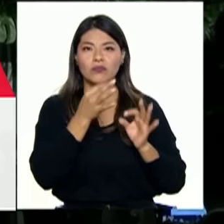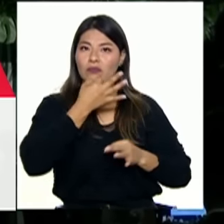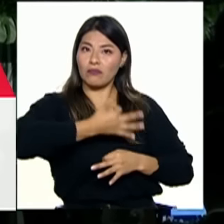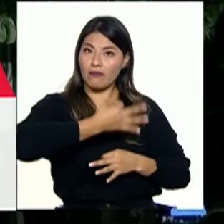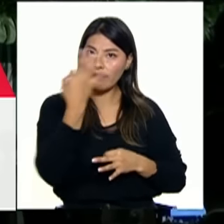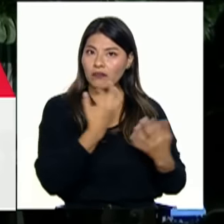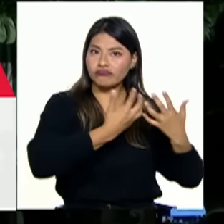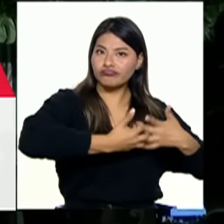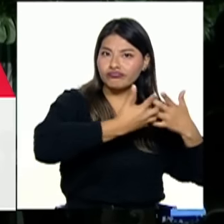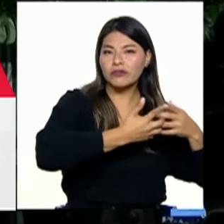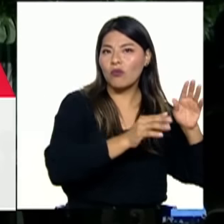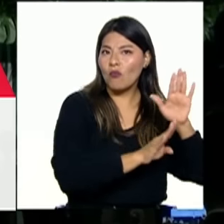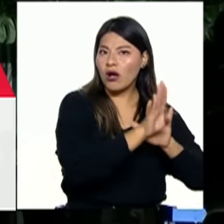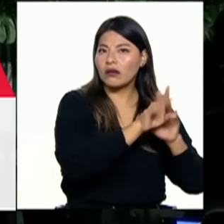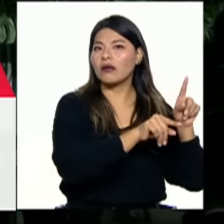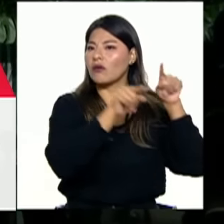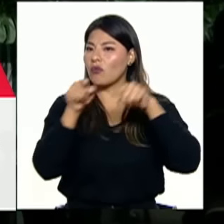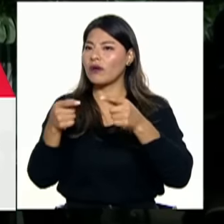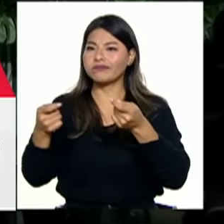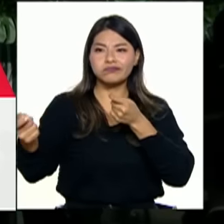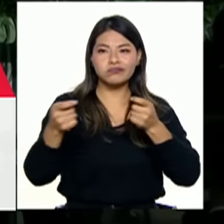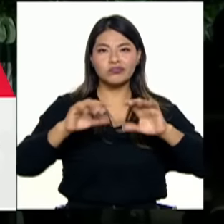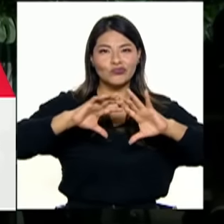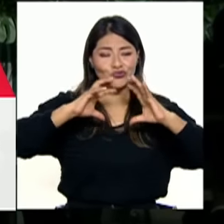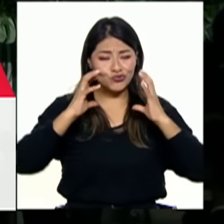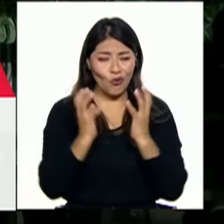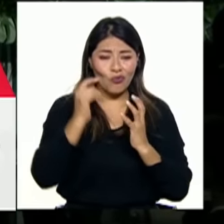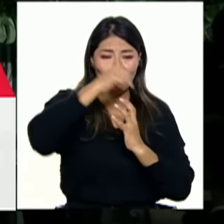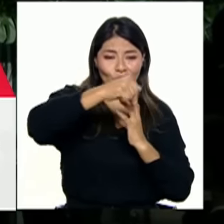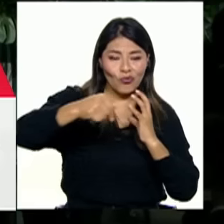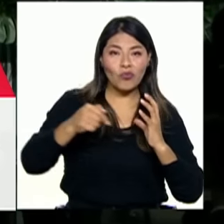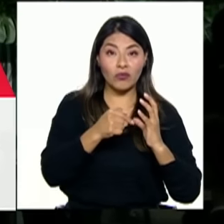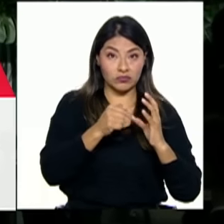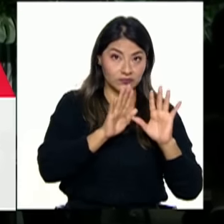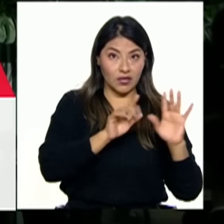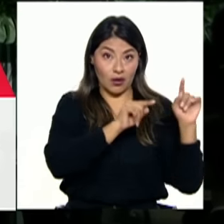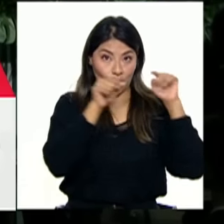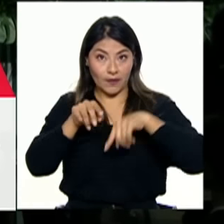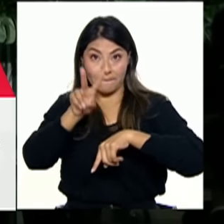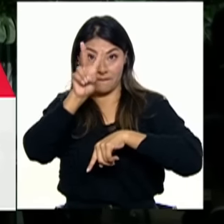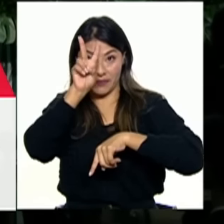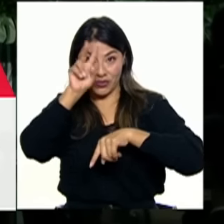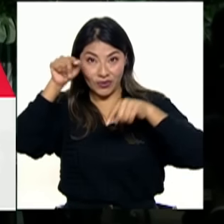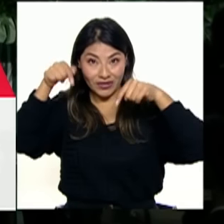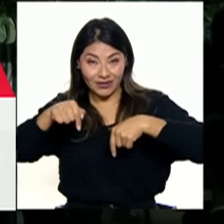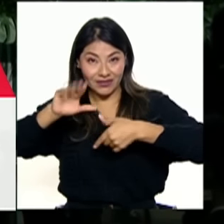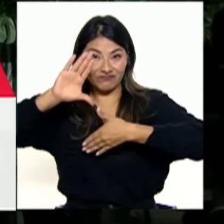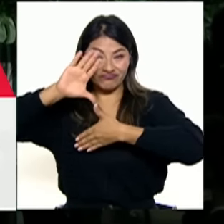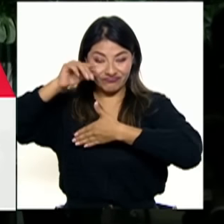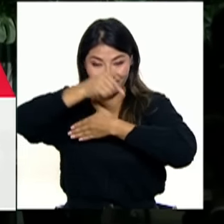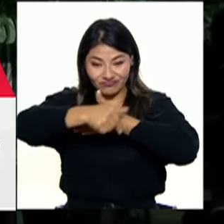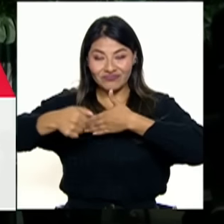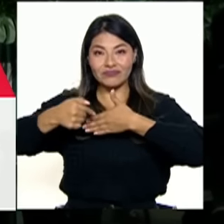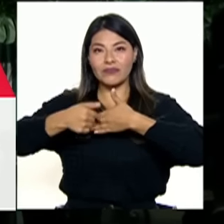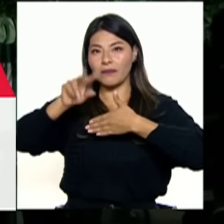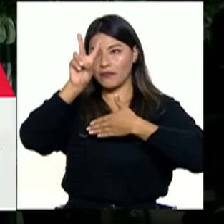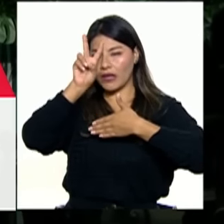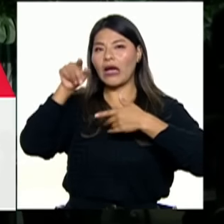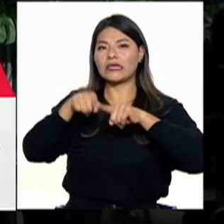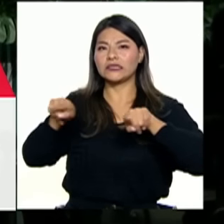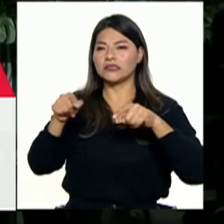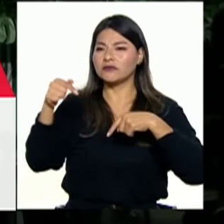a nivel global. En el contexto peruano, la industria desempeña un papel